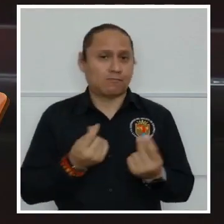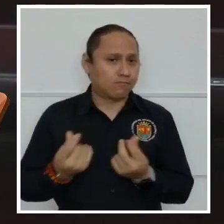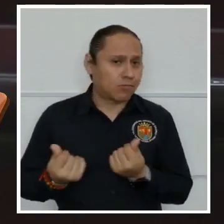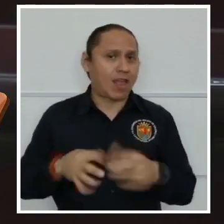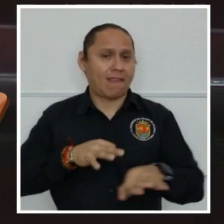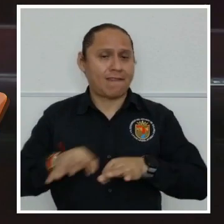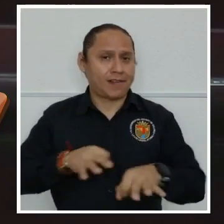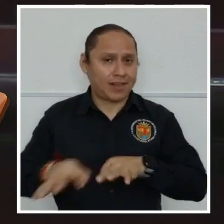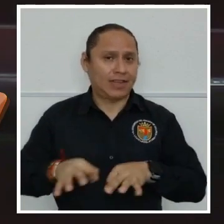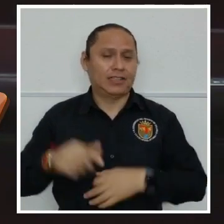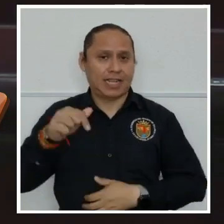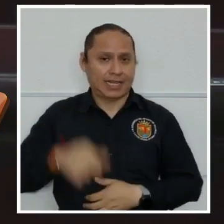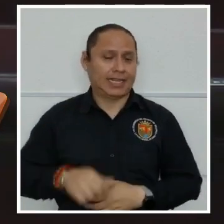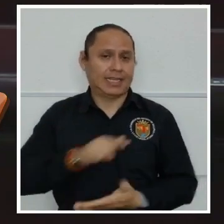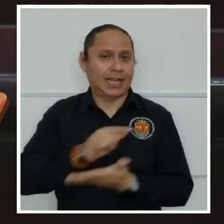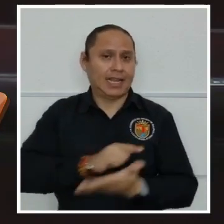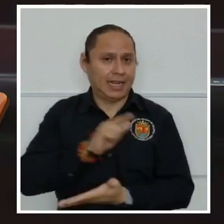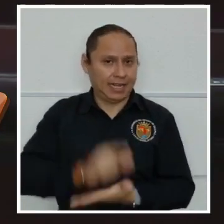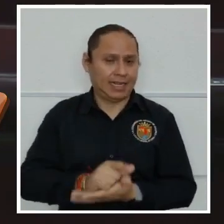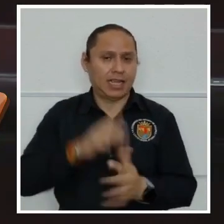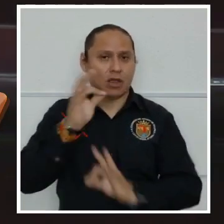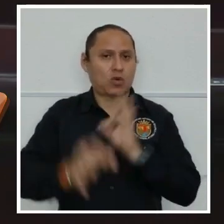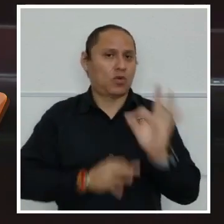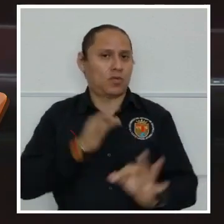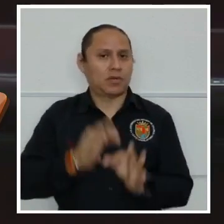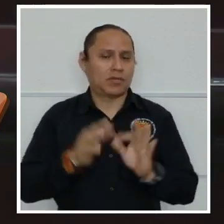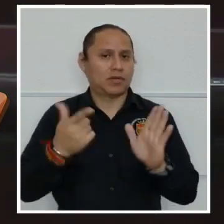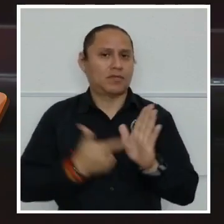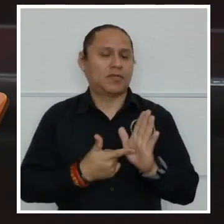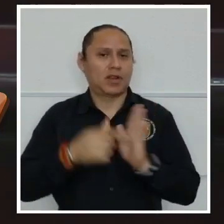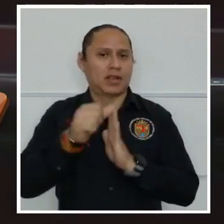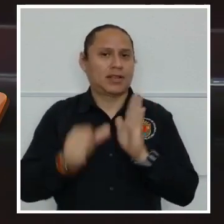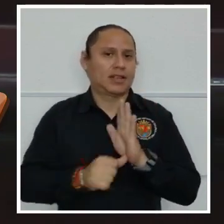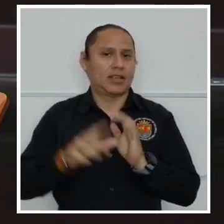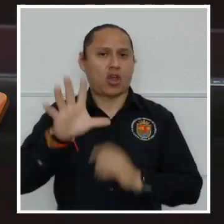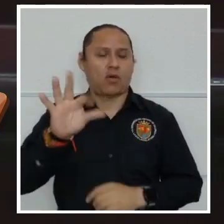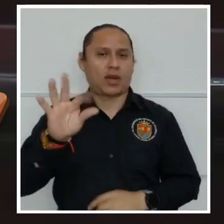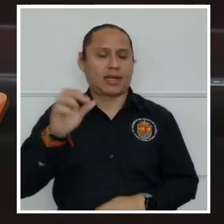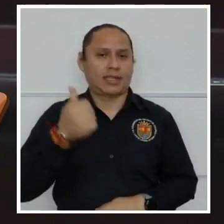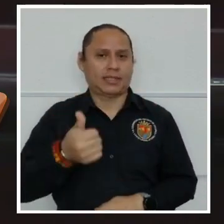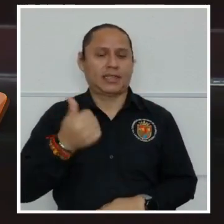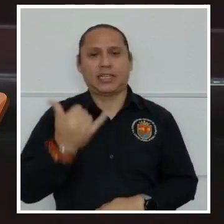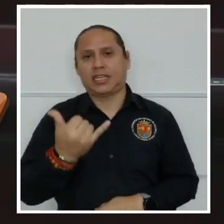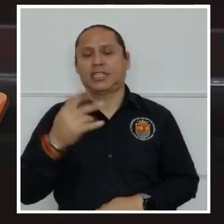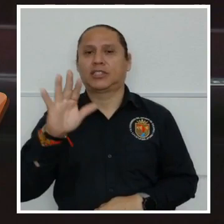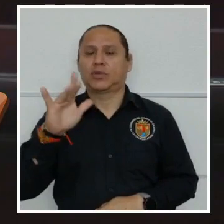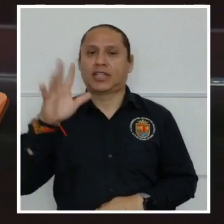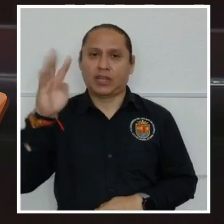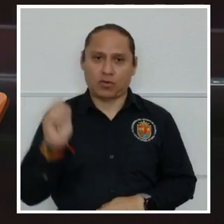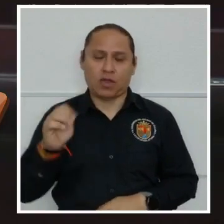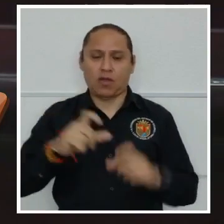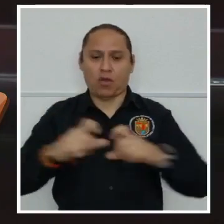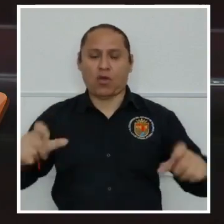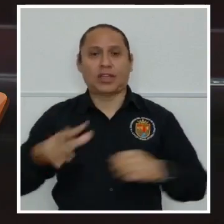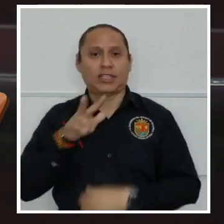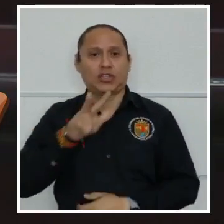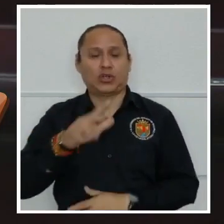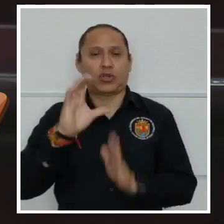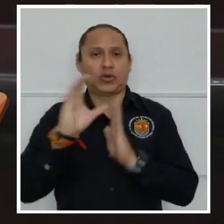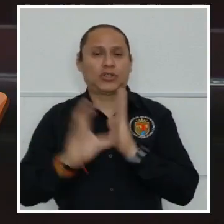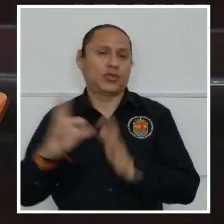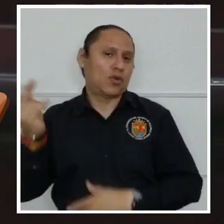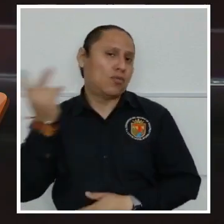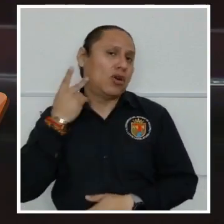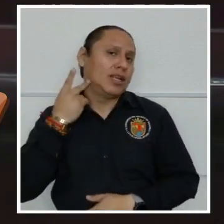el trabajo legislativo, que en cumplimiento a lo dispuesto por los artículos 46 y 59, fracción 18 de la